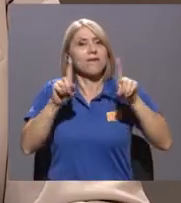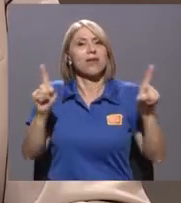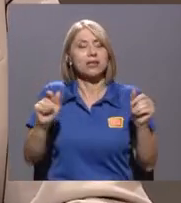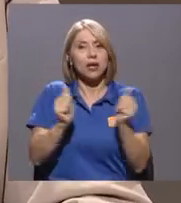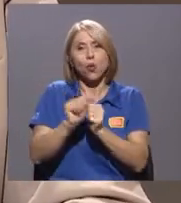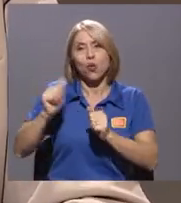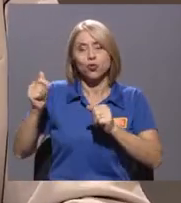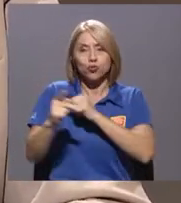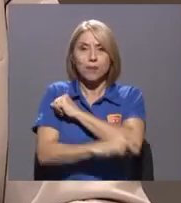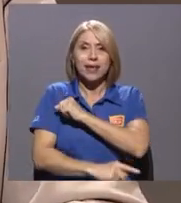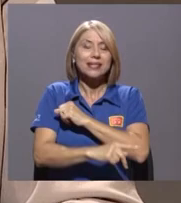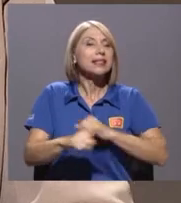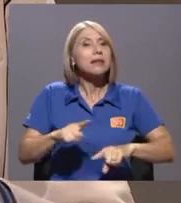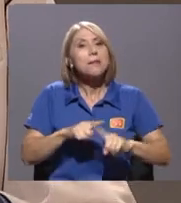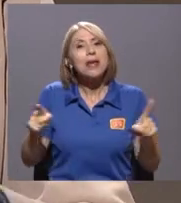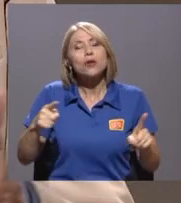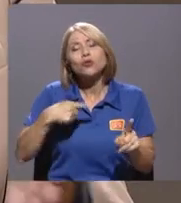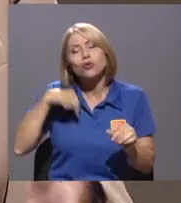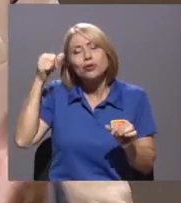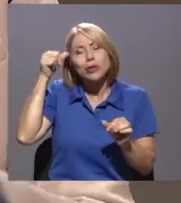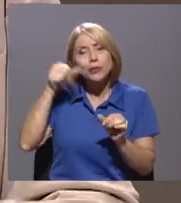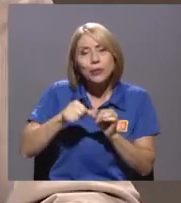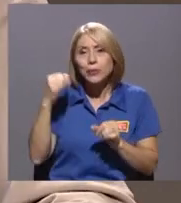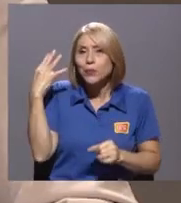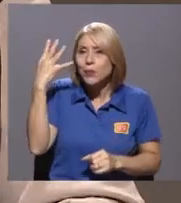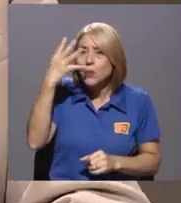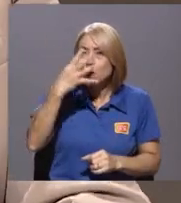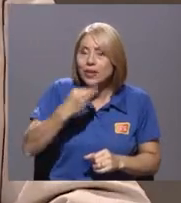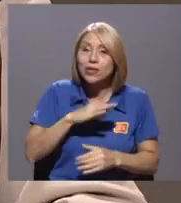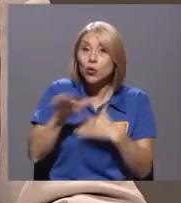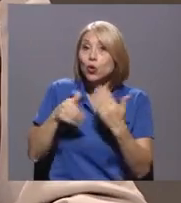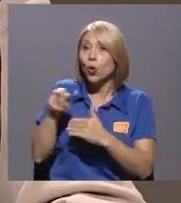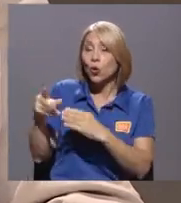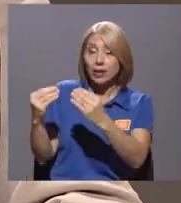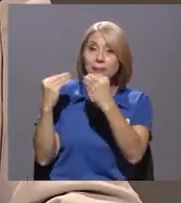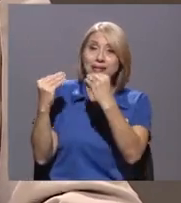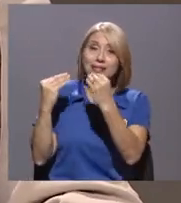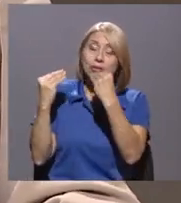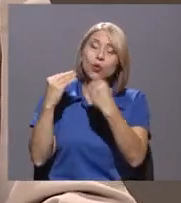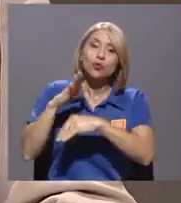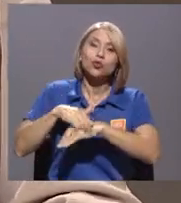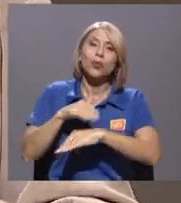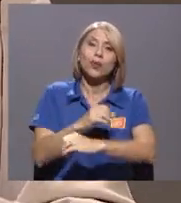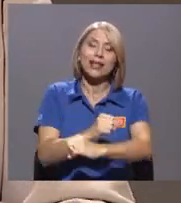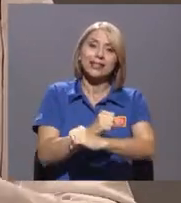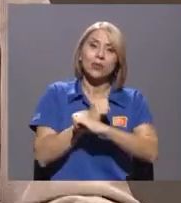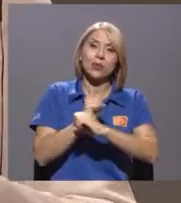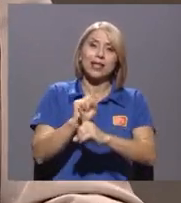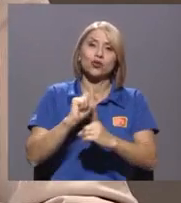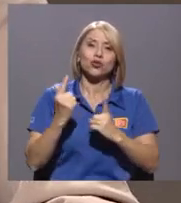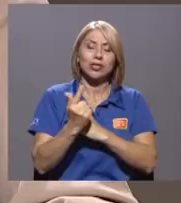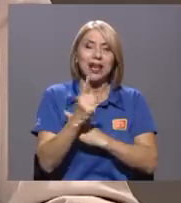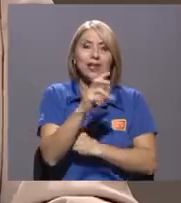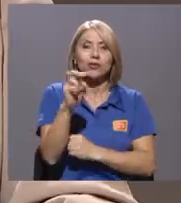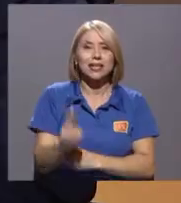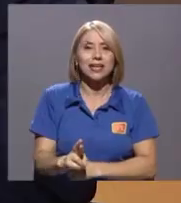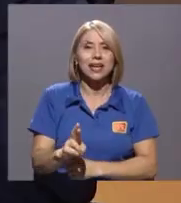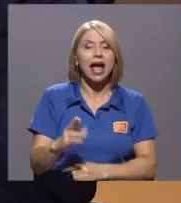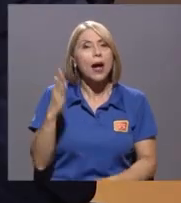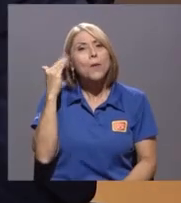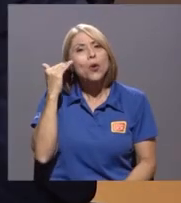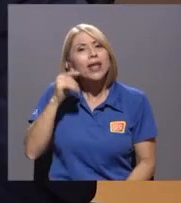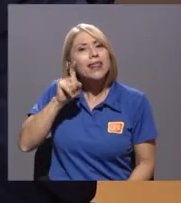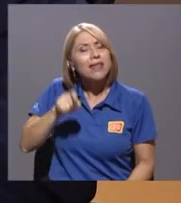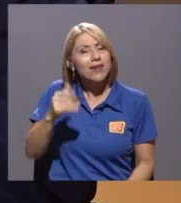más lindas que tengo en la cabeza además de todo lo que me enseñó sobre la historia de la seguridad social en costa rica y por qué es que había que conocer sobre esto para